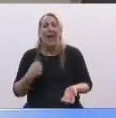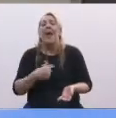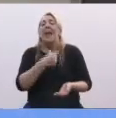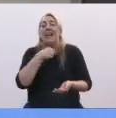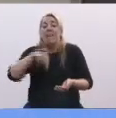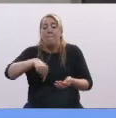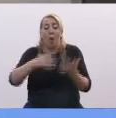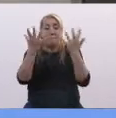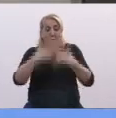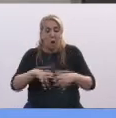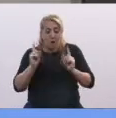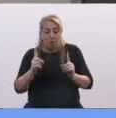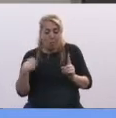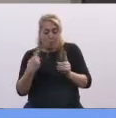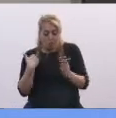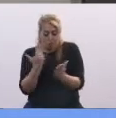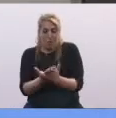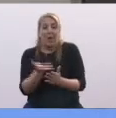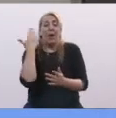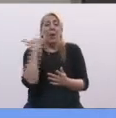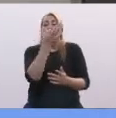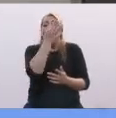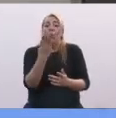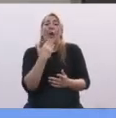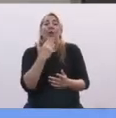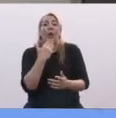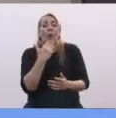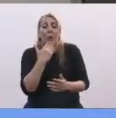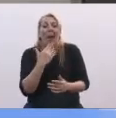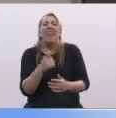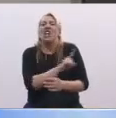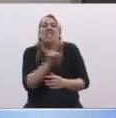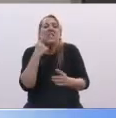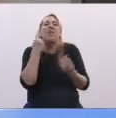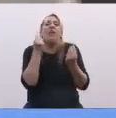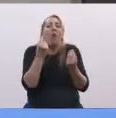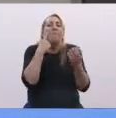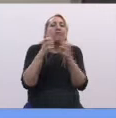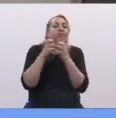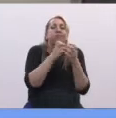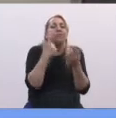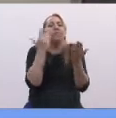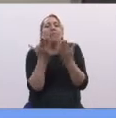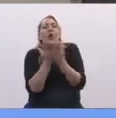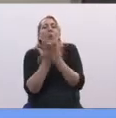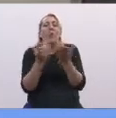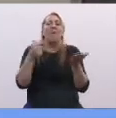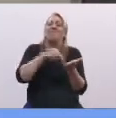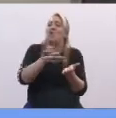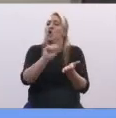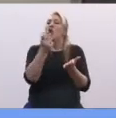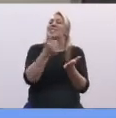que este proyecto que teníamos nosotros, que lo presentamos el 24 de abril, ni lo trataron. Ni lo trataron para decirme, mira, esto no